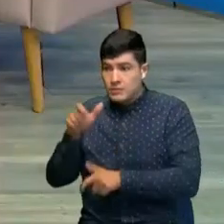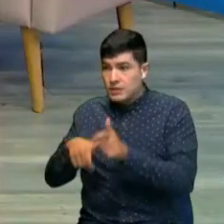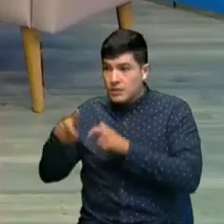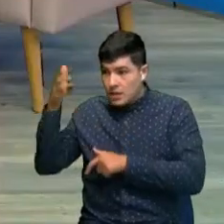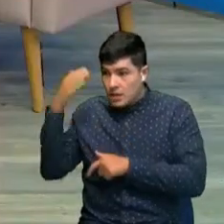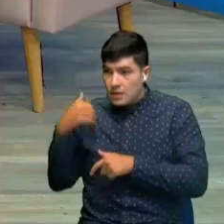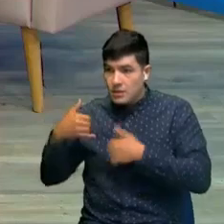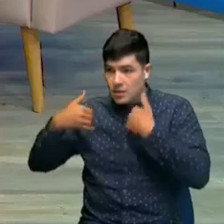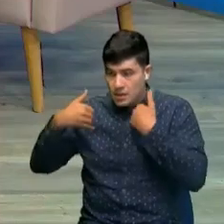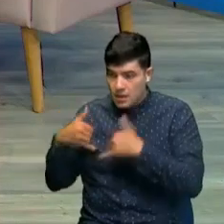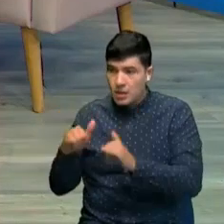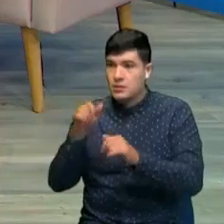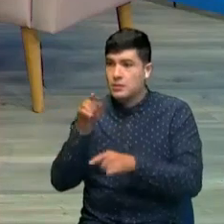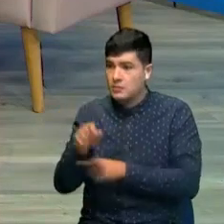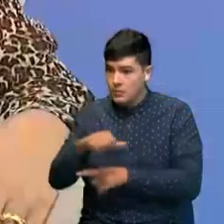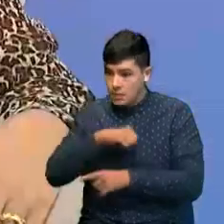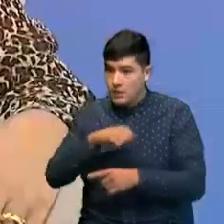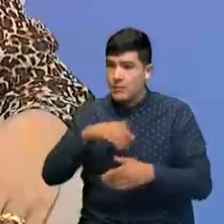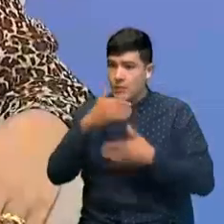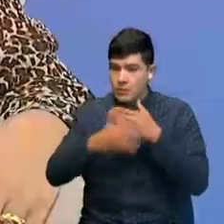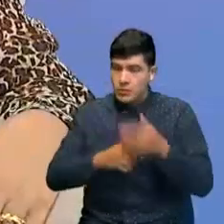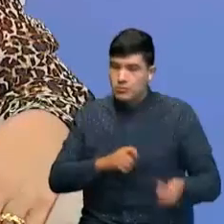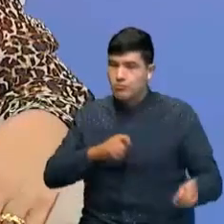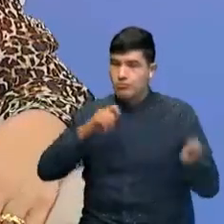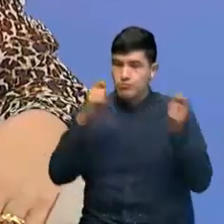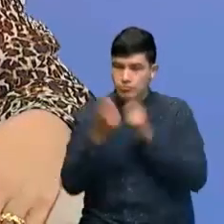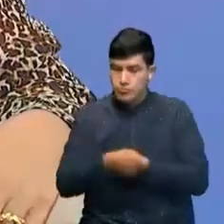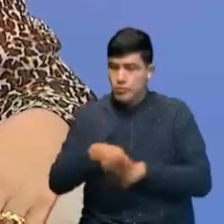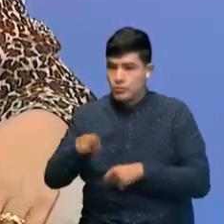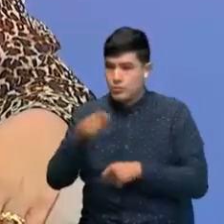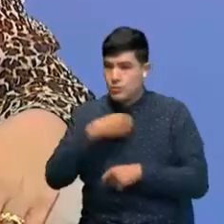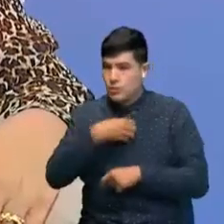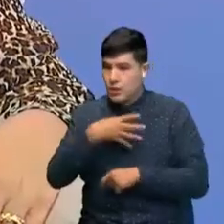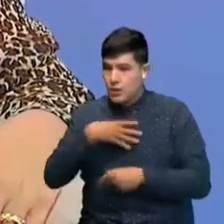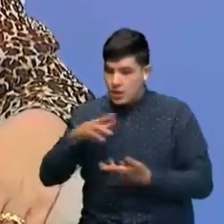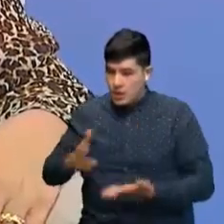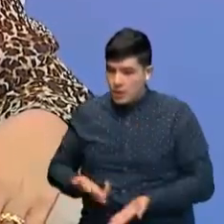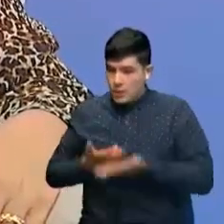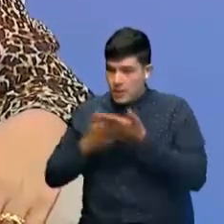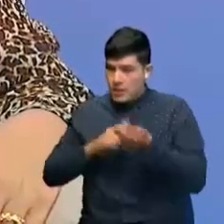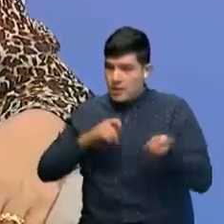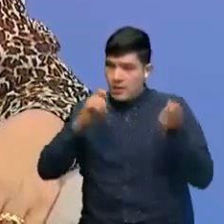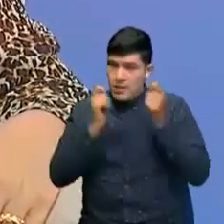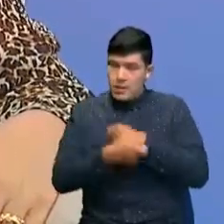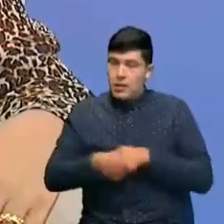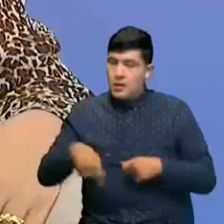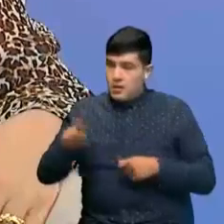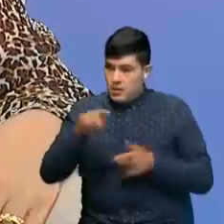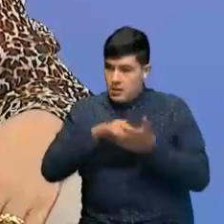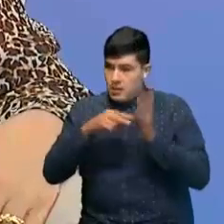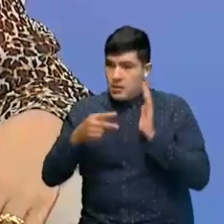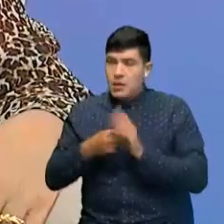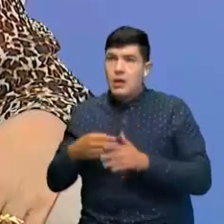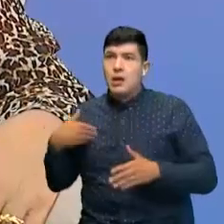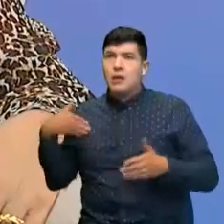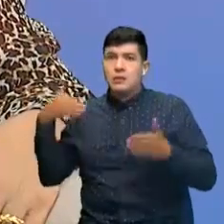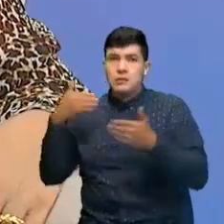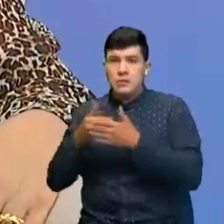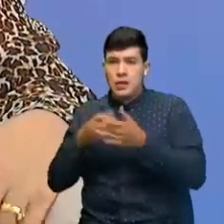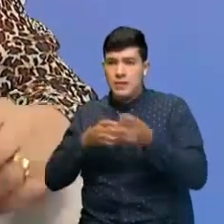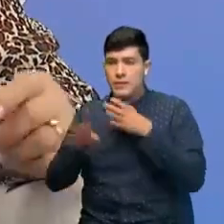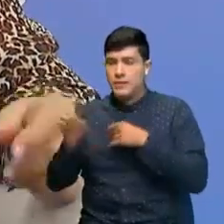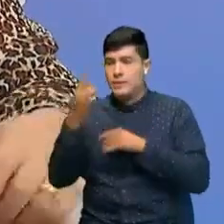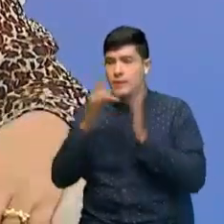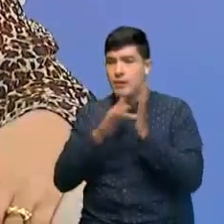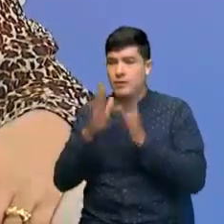sido engañadas, que teniendo régimen, teniendo la oportunidad de recuperar su régimen de transición, es decir, que a la fecha 1